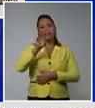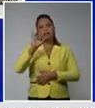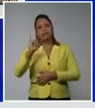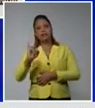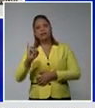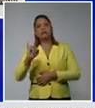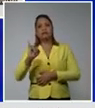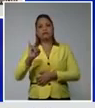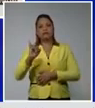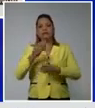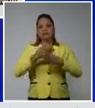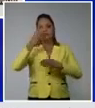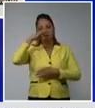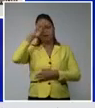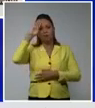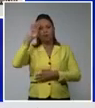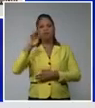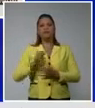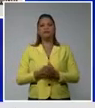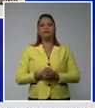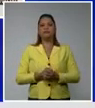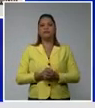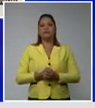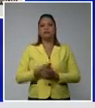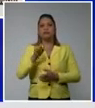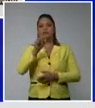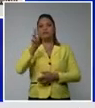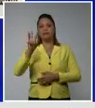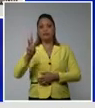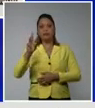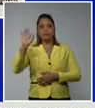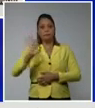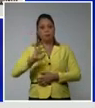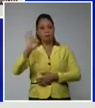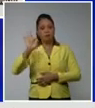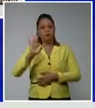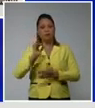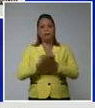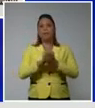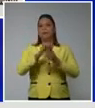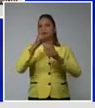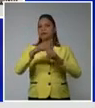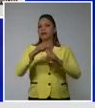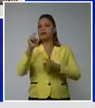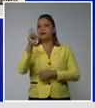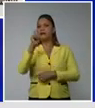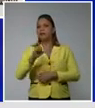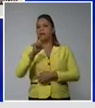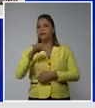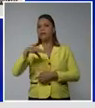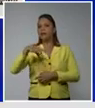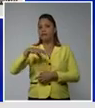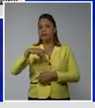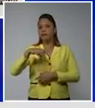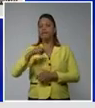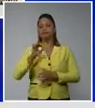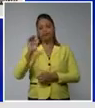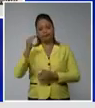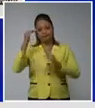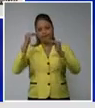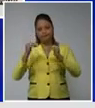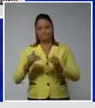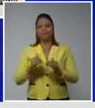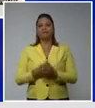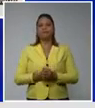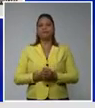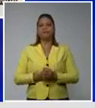36%, Santiago de Cuba con un 13%, Matanzas, Camagüey, Pinar del Río, bien,